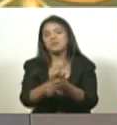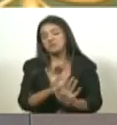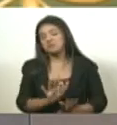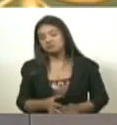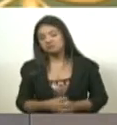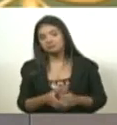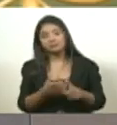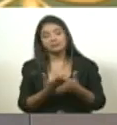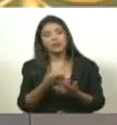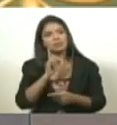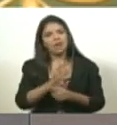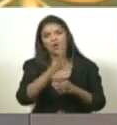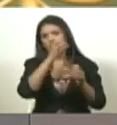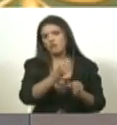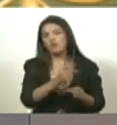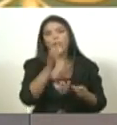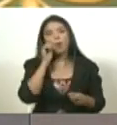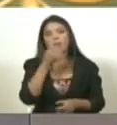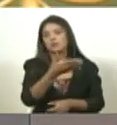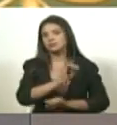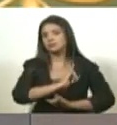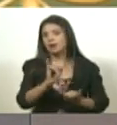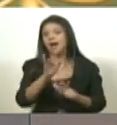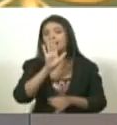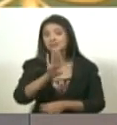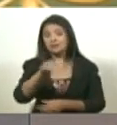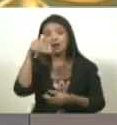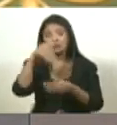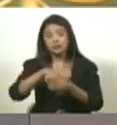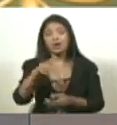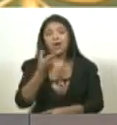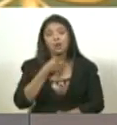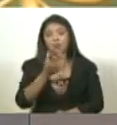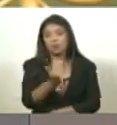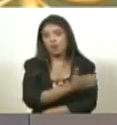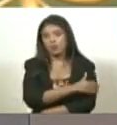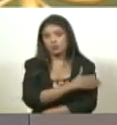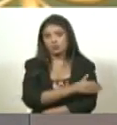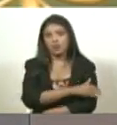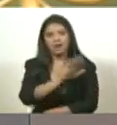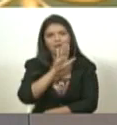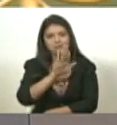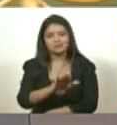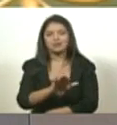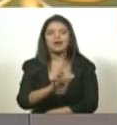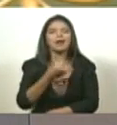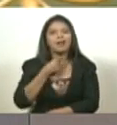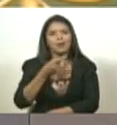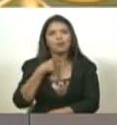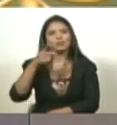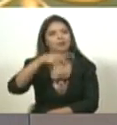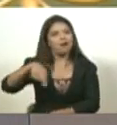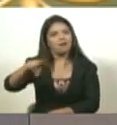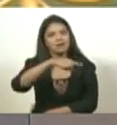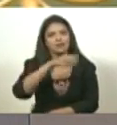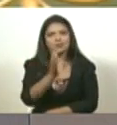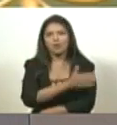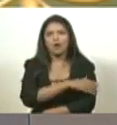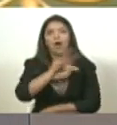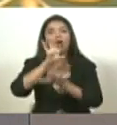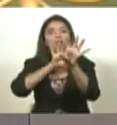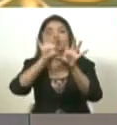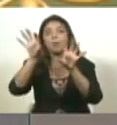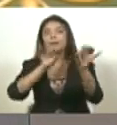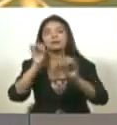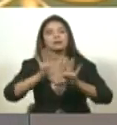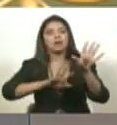Entonces hay que creerle al señor. Ese es el tipo de elección que le gusta a la oposición. Es el tipo de elección que le gusta a los países del exterior, es